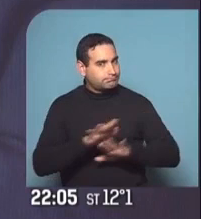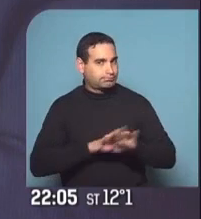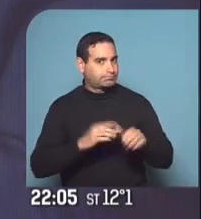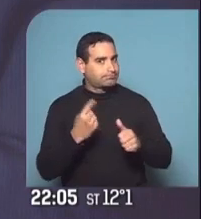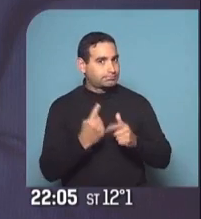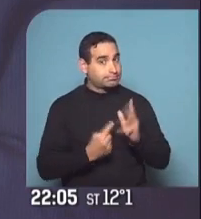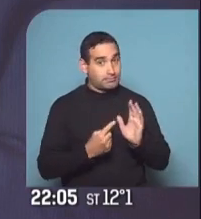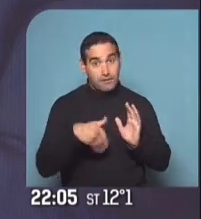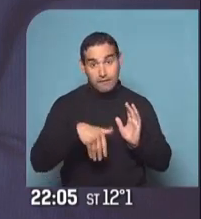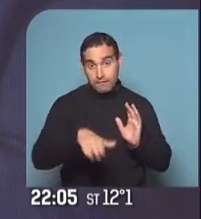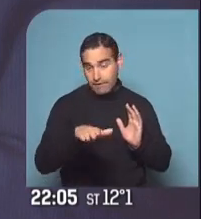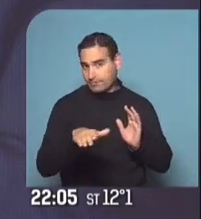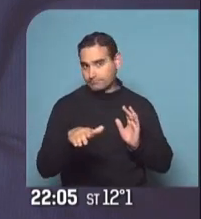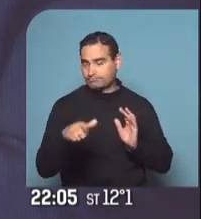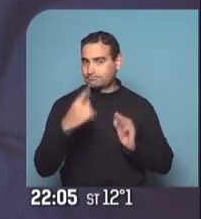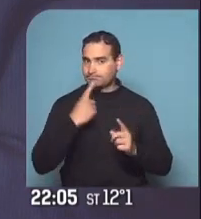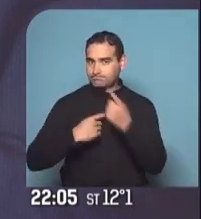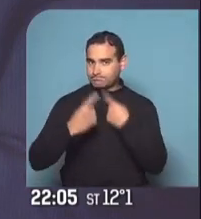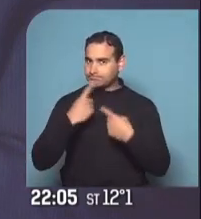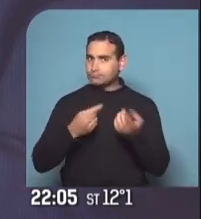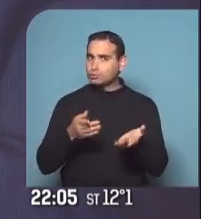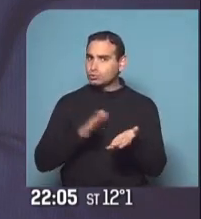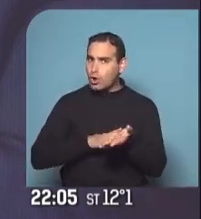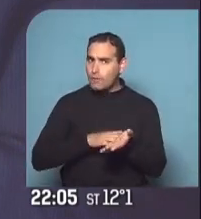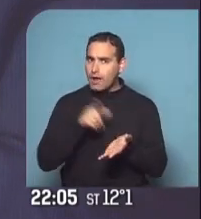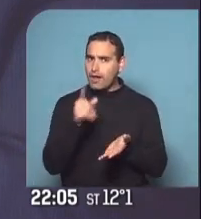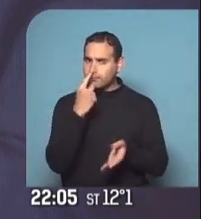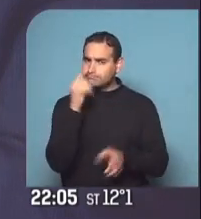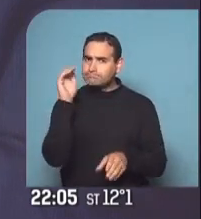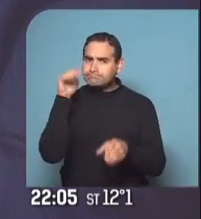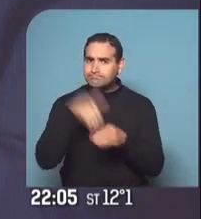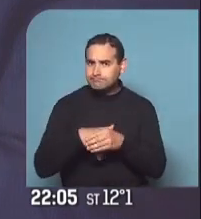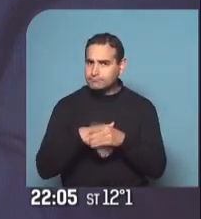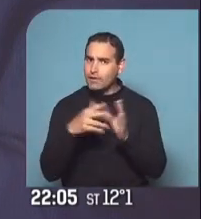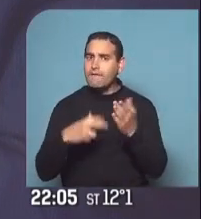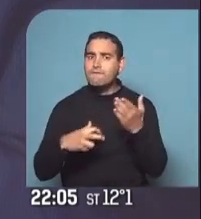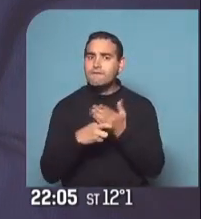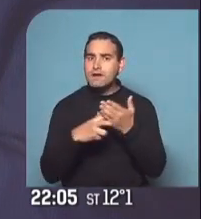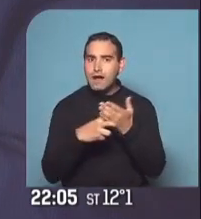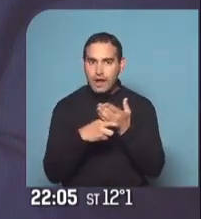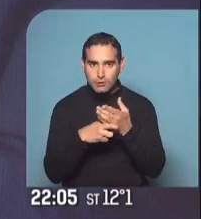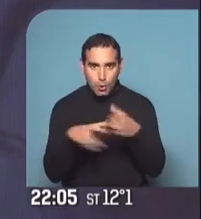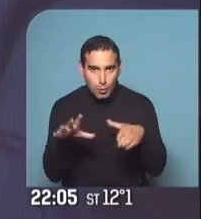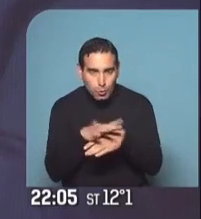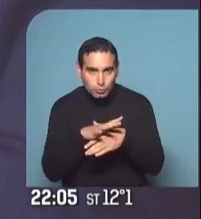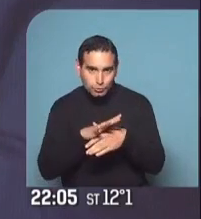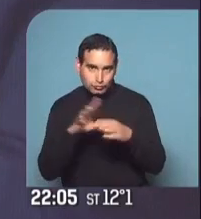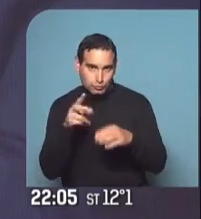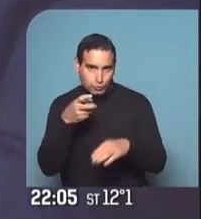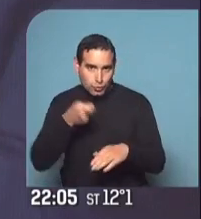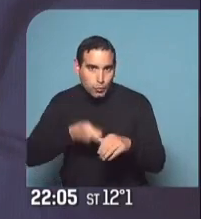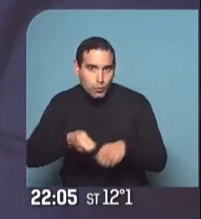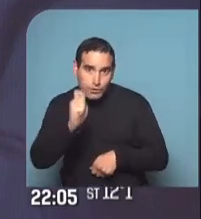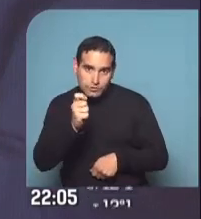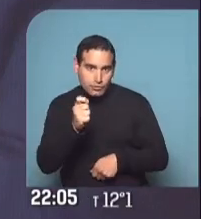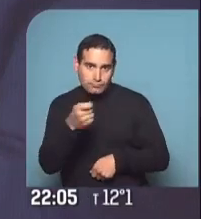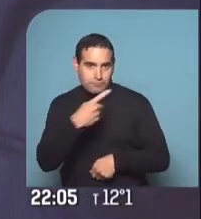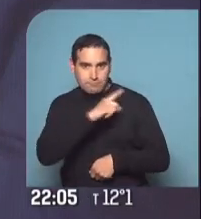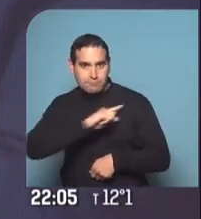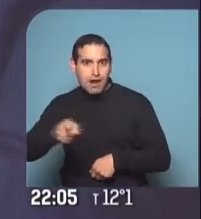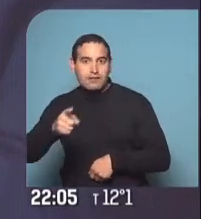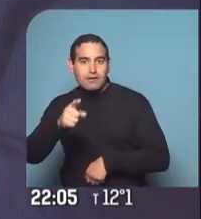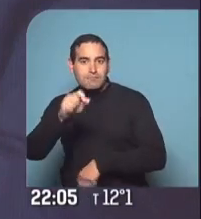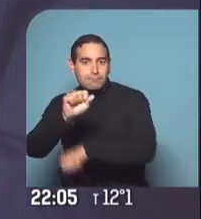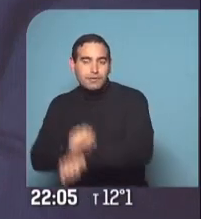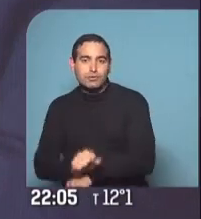cara a un cuestionamiento que tiene que ver con haberse entrometido con el fiscal justamente en ese juicio que llevó a Lula a prisión. De